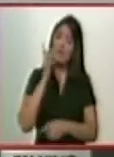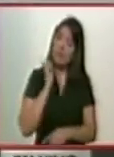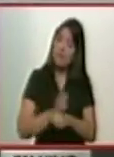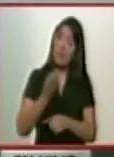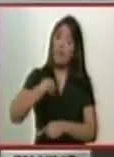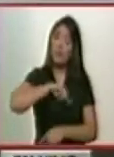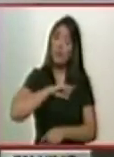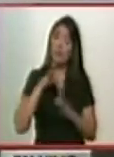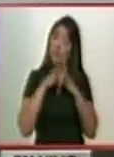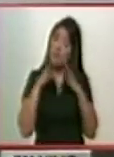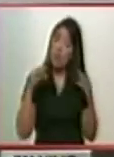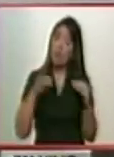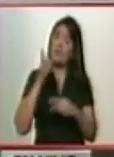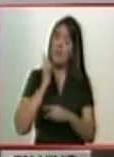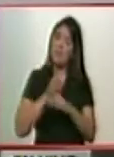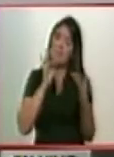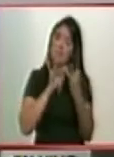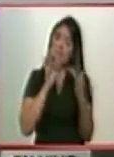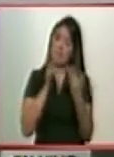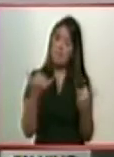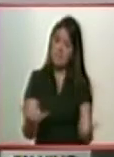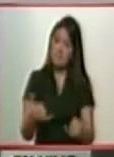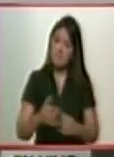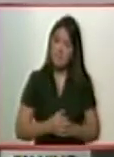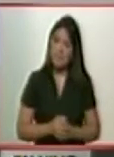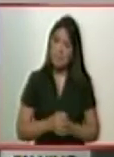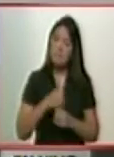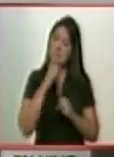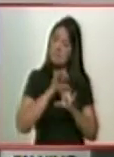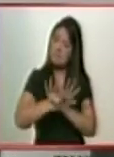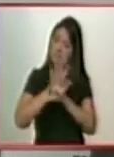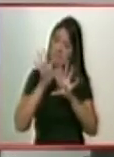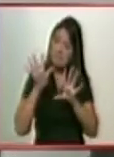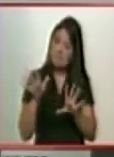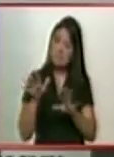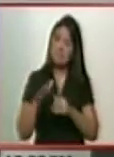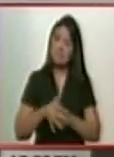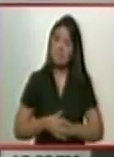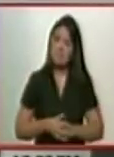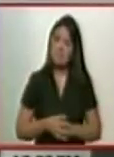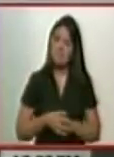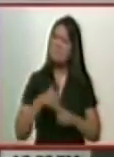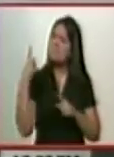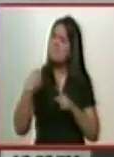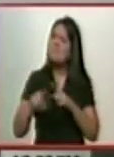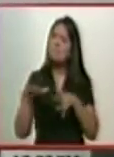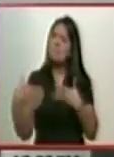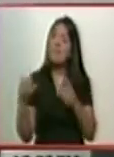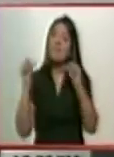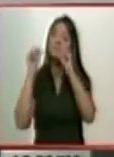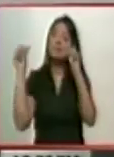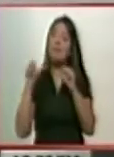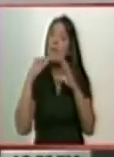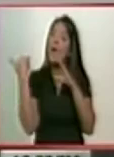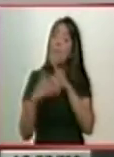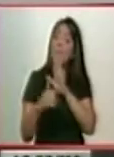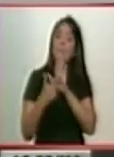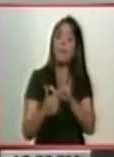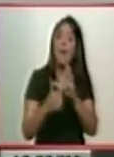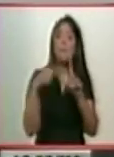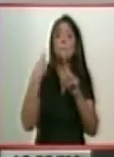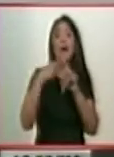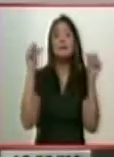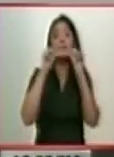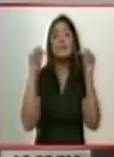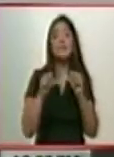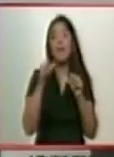tener y que tener en particular y por supuesto diríamos que el otro componente tiene que ver con el sistema de comunicaciones y en sistemas de difusión